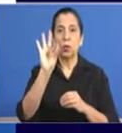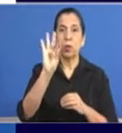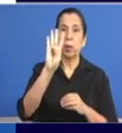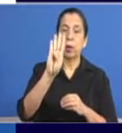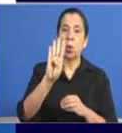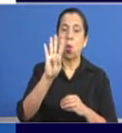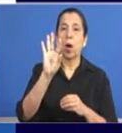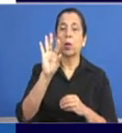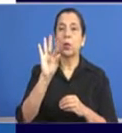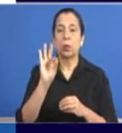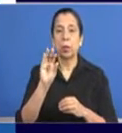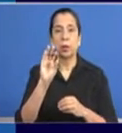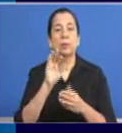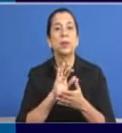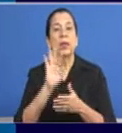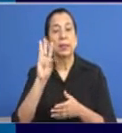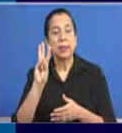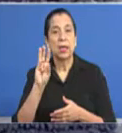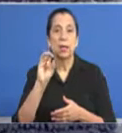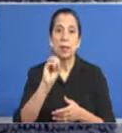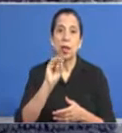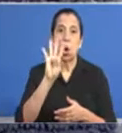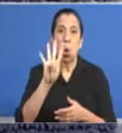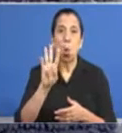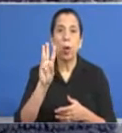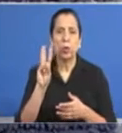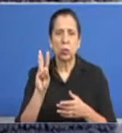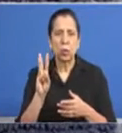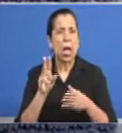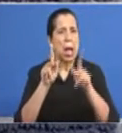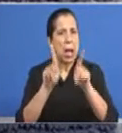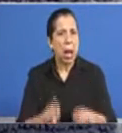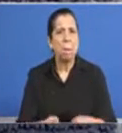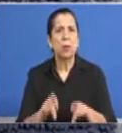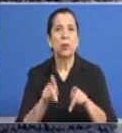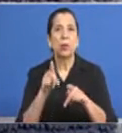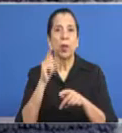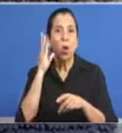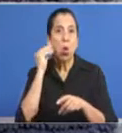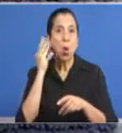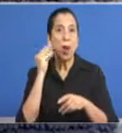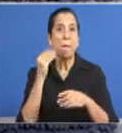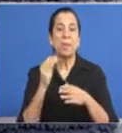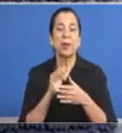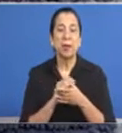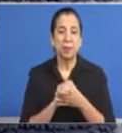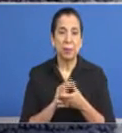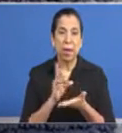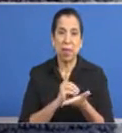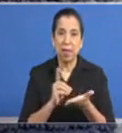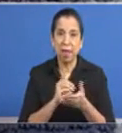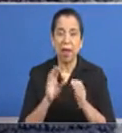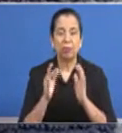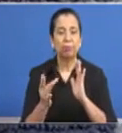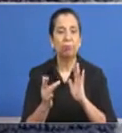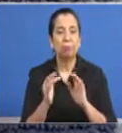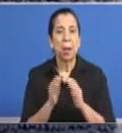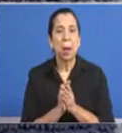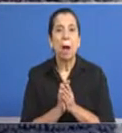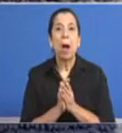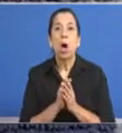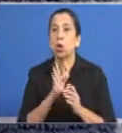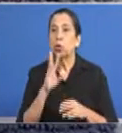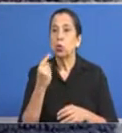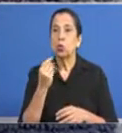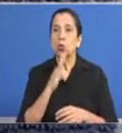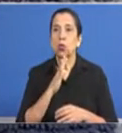6949-0076, los clientes podrán empezar una experiencia digital para realizar cualquier consulta bancaria. No solamente hablar de